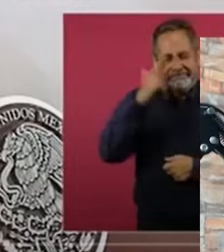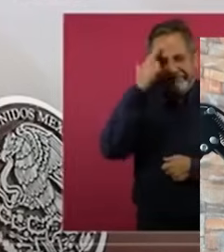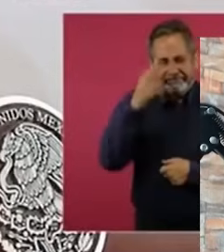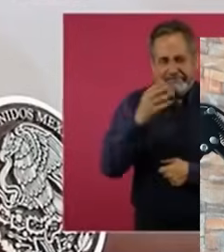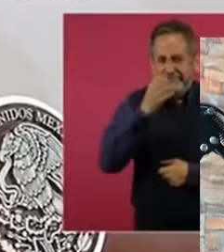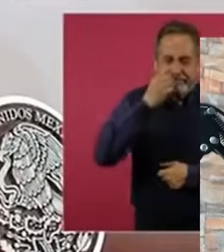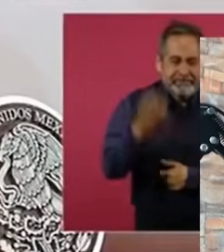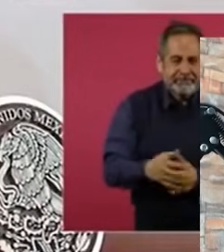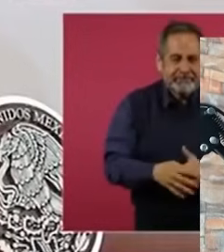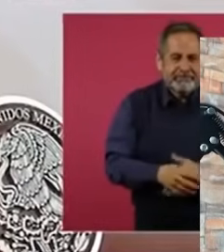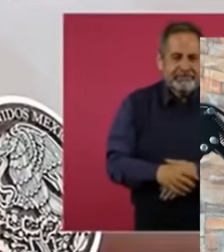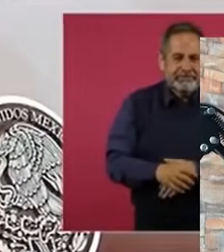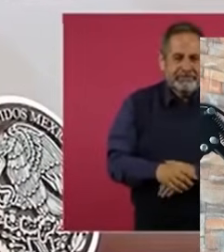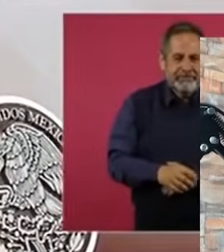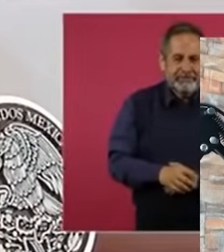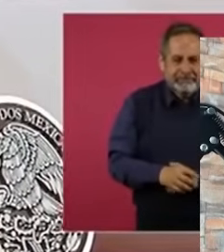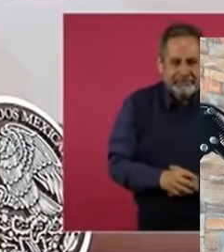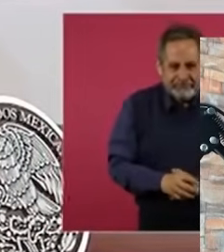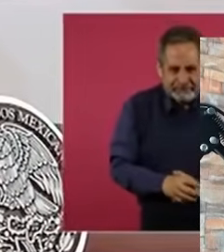De Poncho